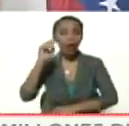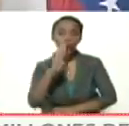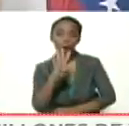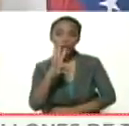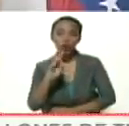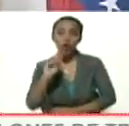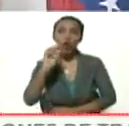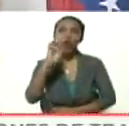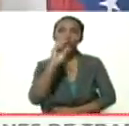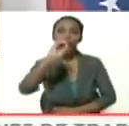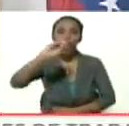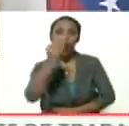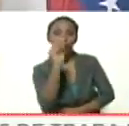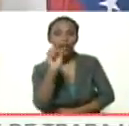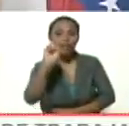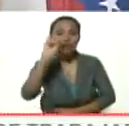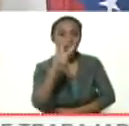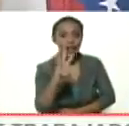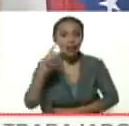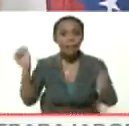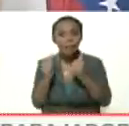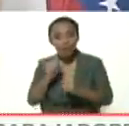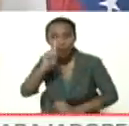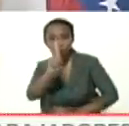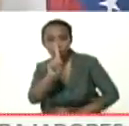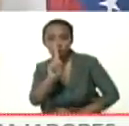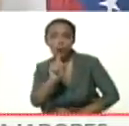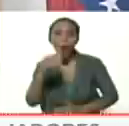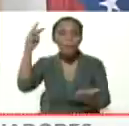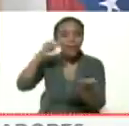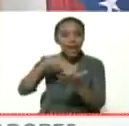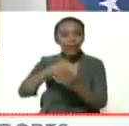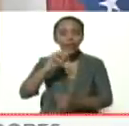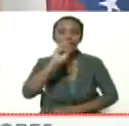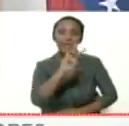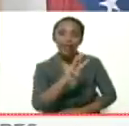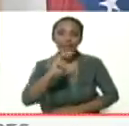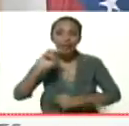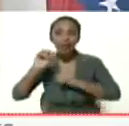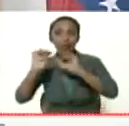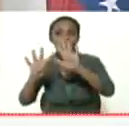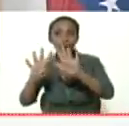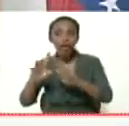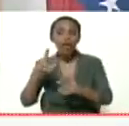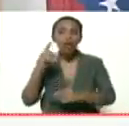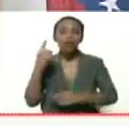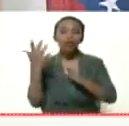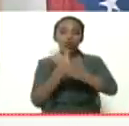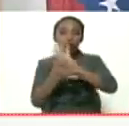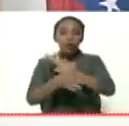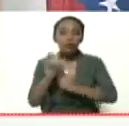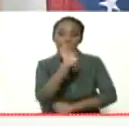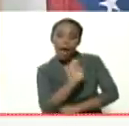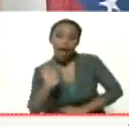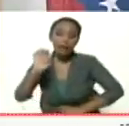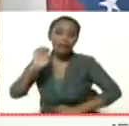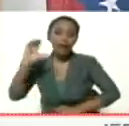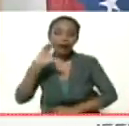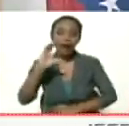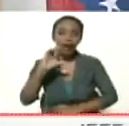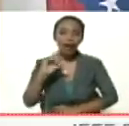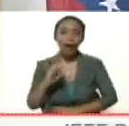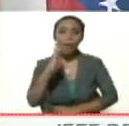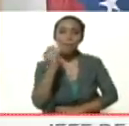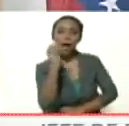3, Mérida 1, Miranda 39, sobre todo el este de Caracas, lo que son los municipios Baruta y